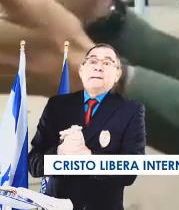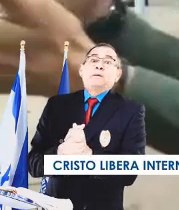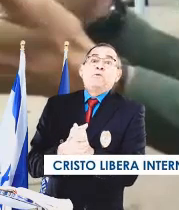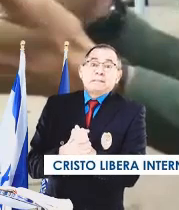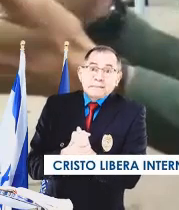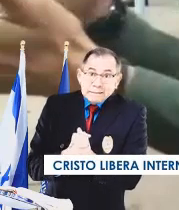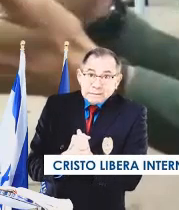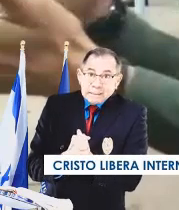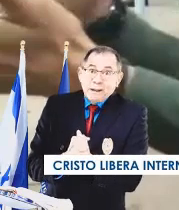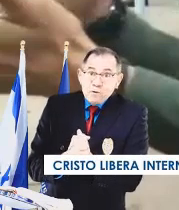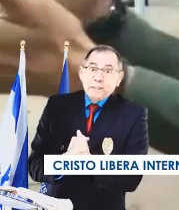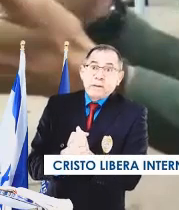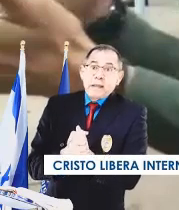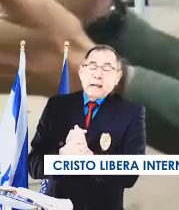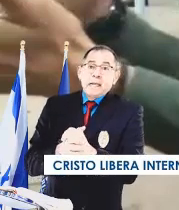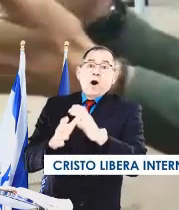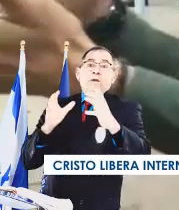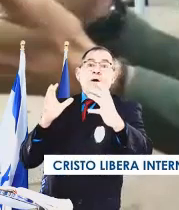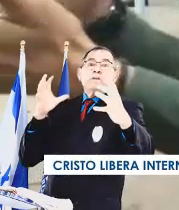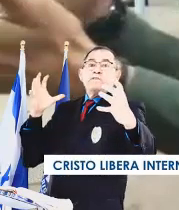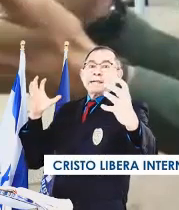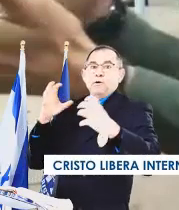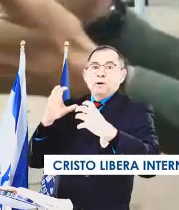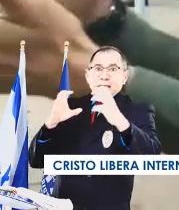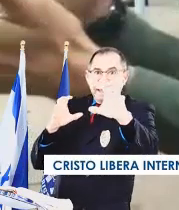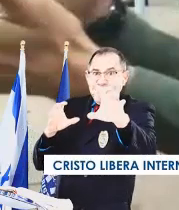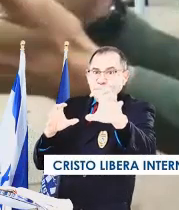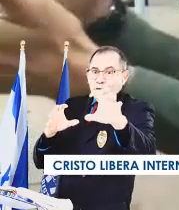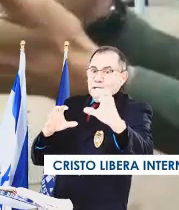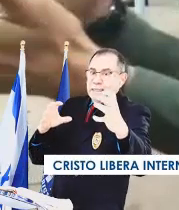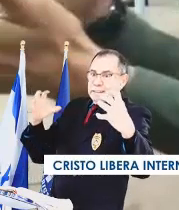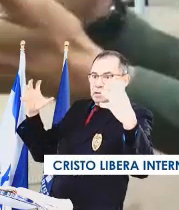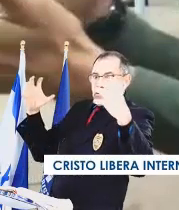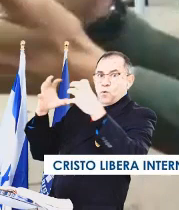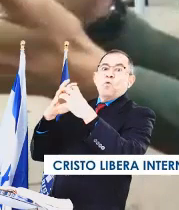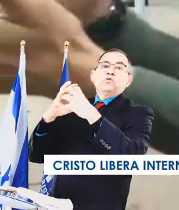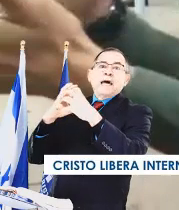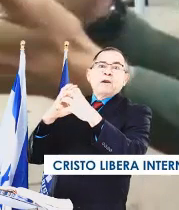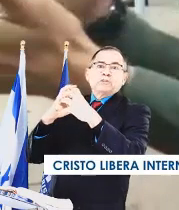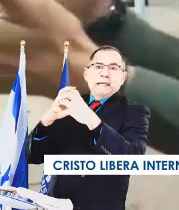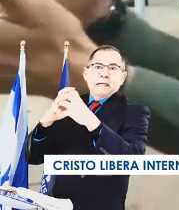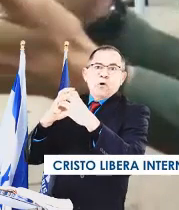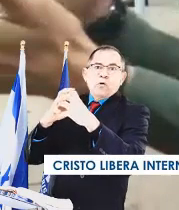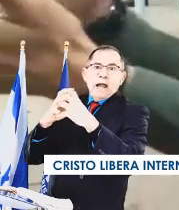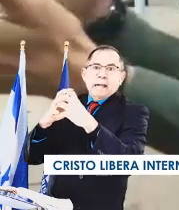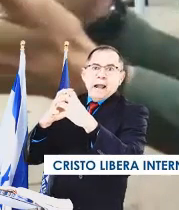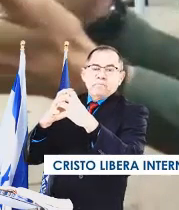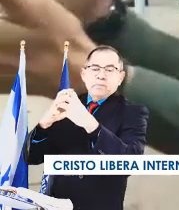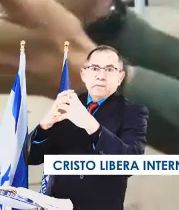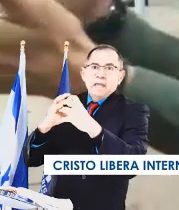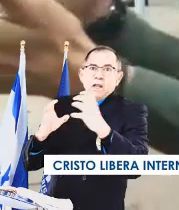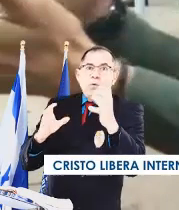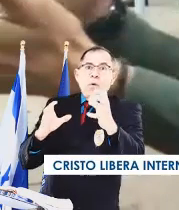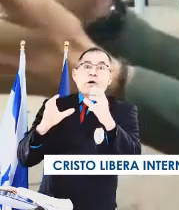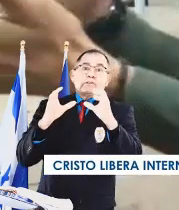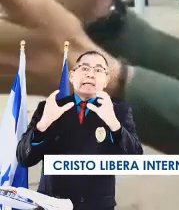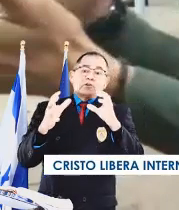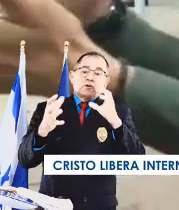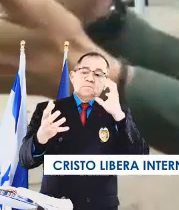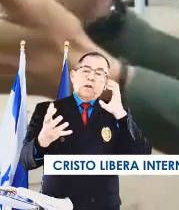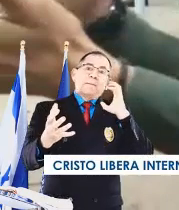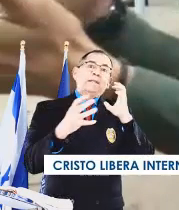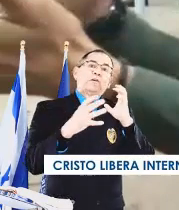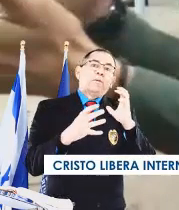pastores se están uniendo Ya ahora unificados esto es juntarlos se coloca acá Luego